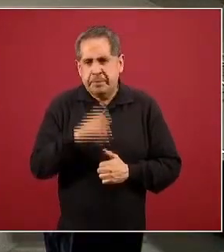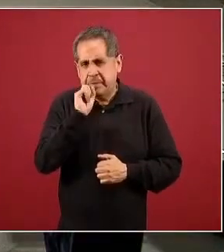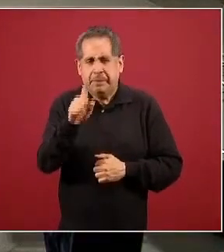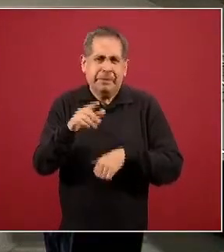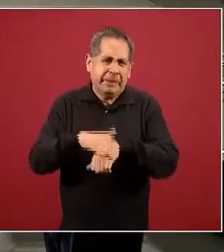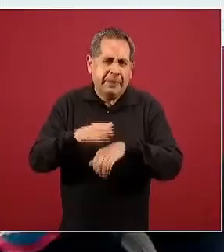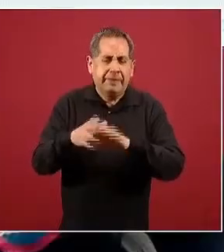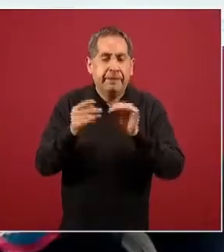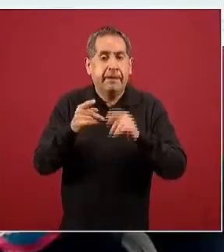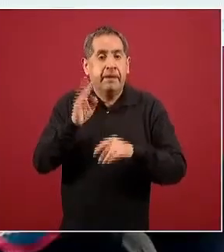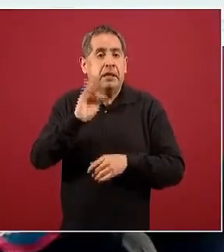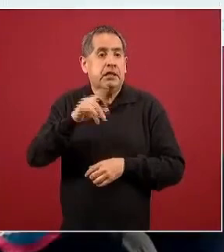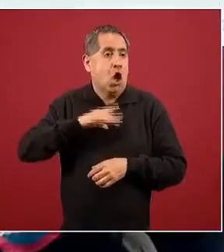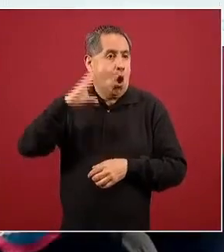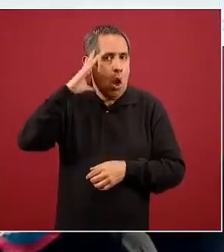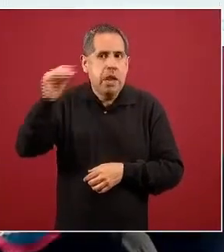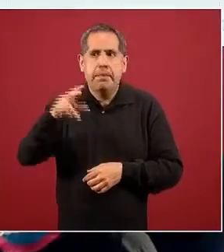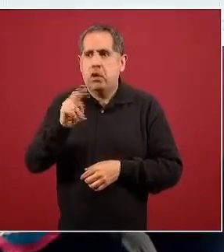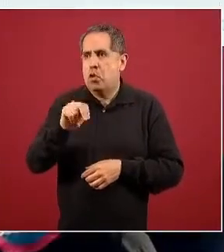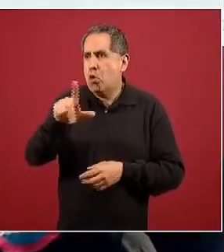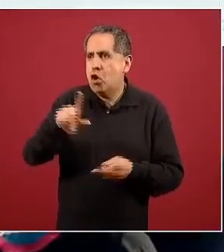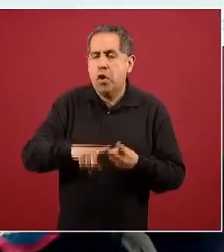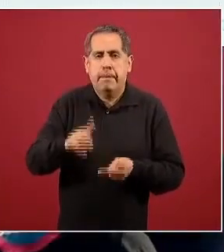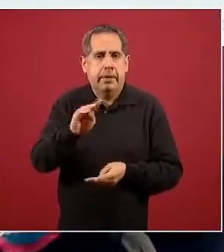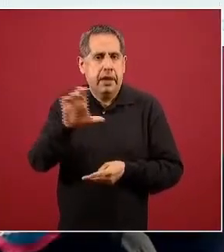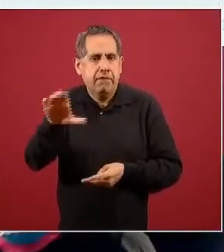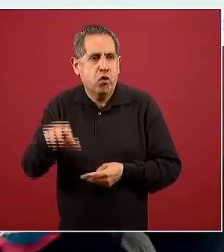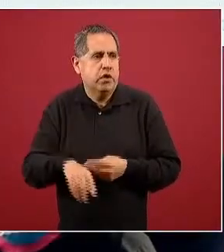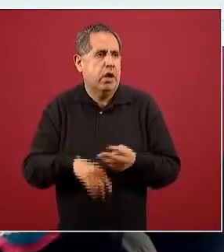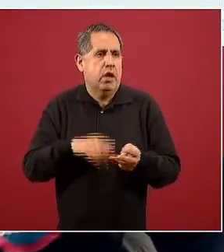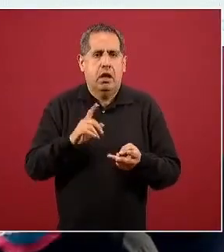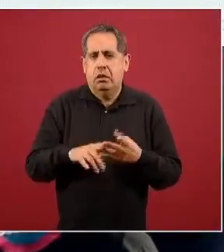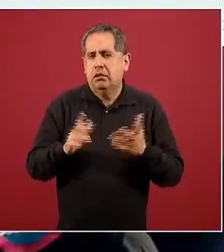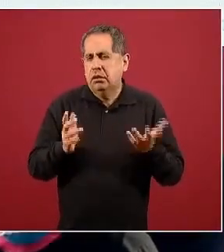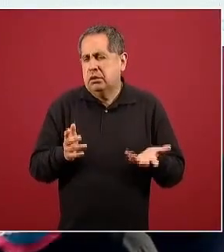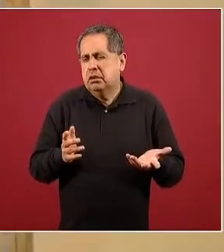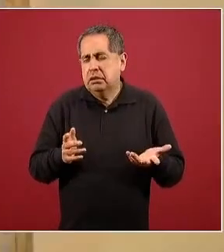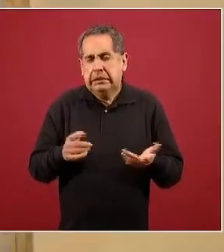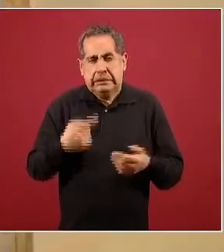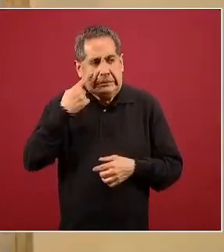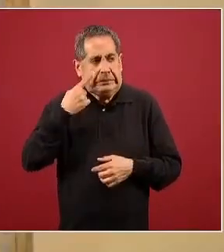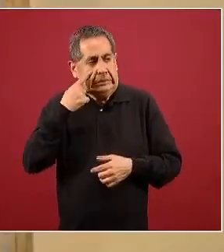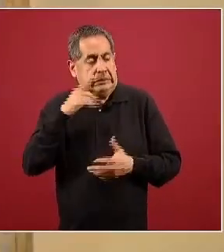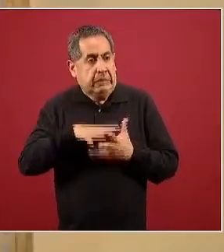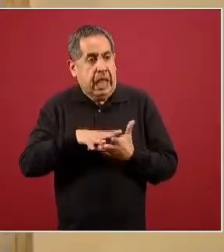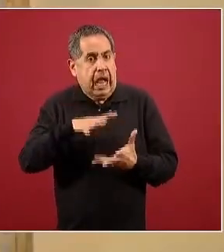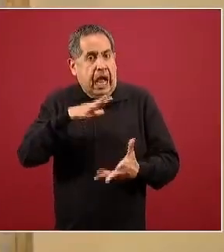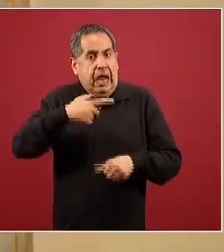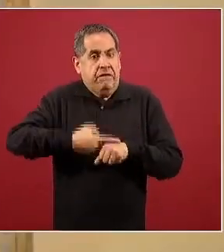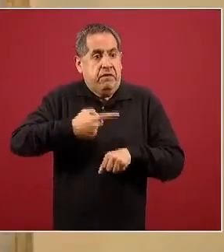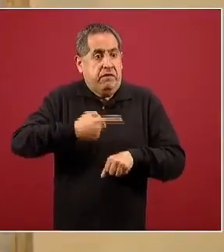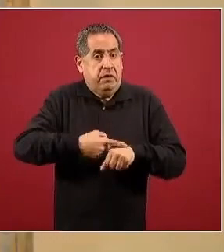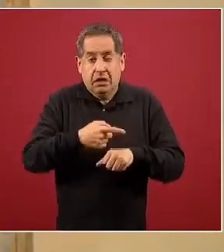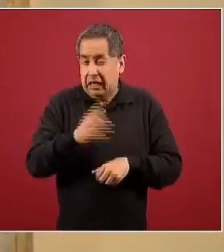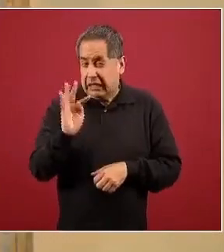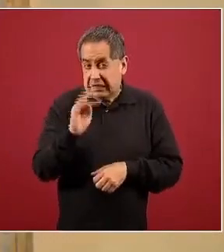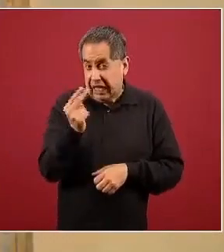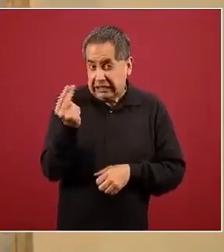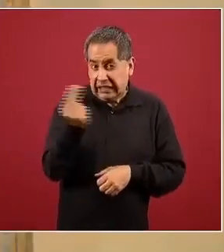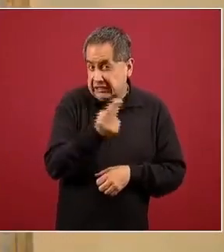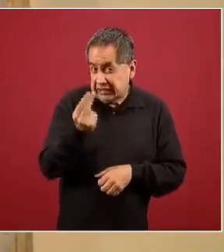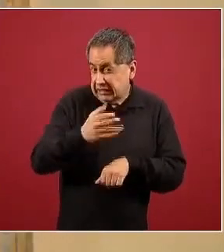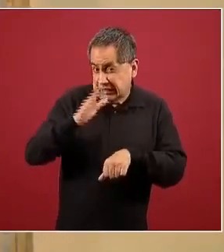en Colima, Nuevo León, Baja California, que son de los de mayor ocupación, se